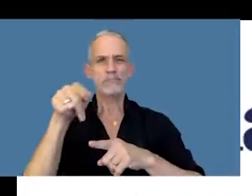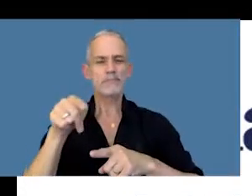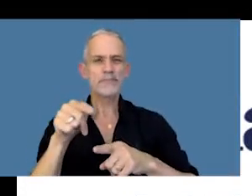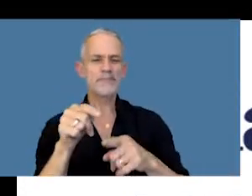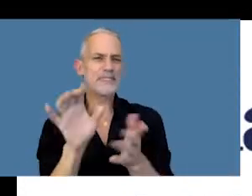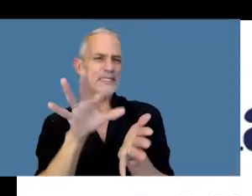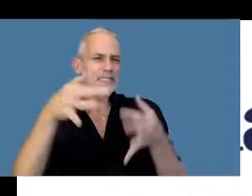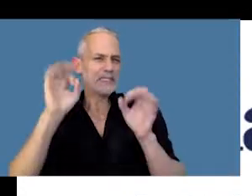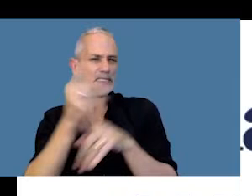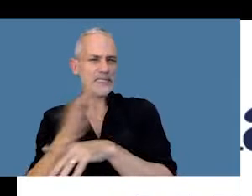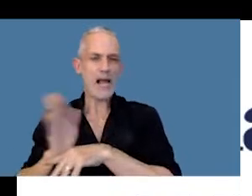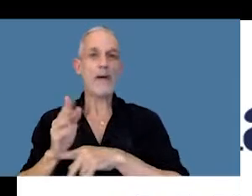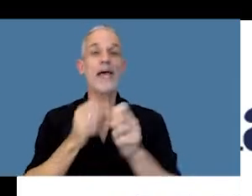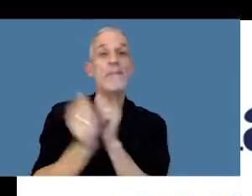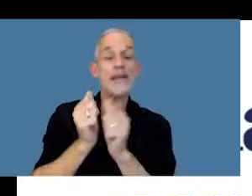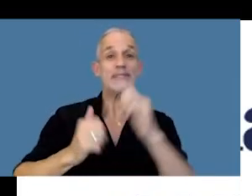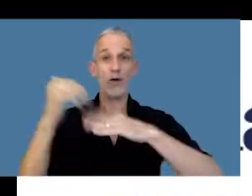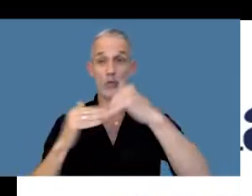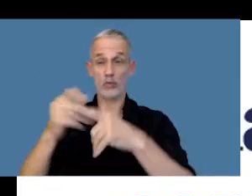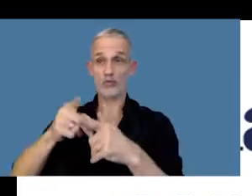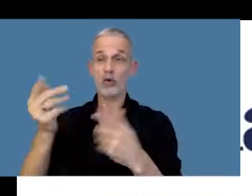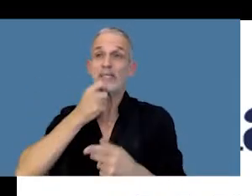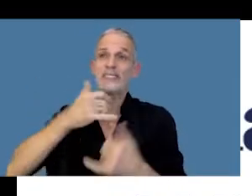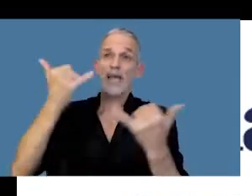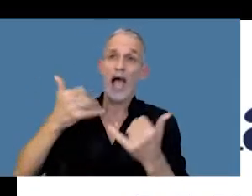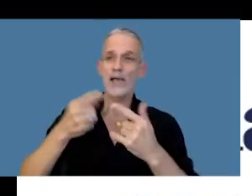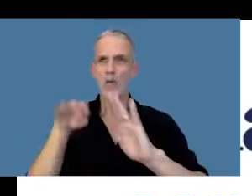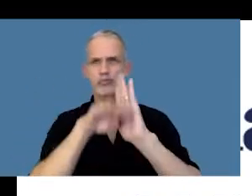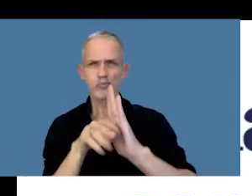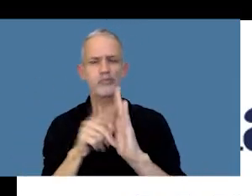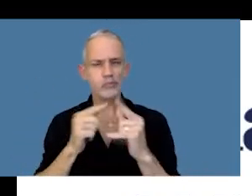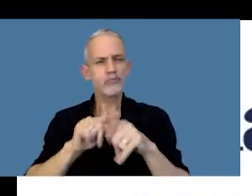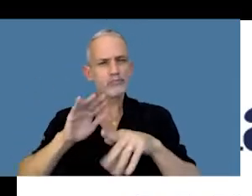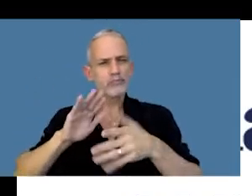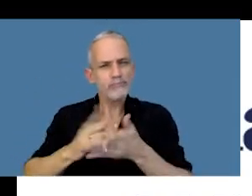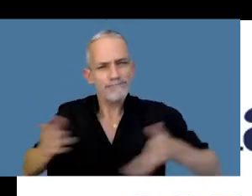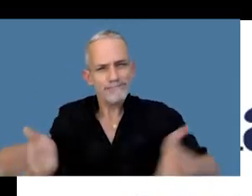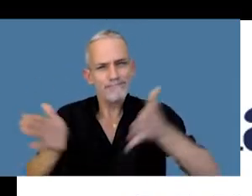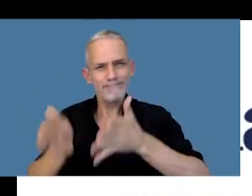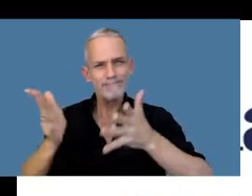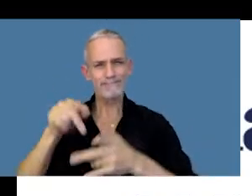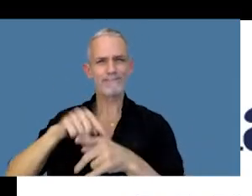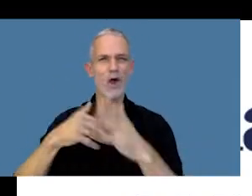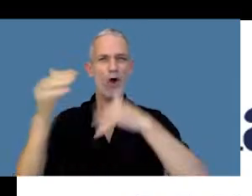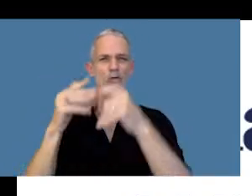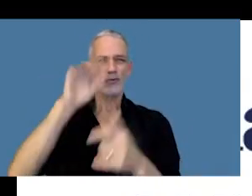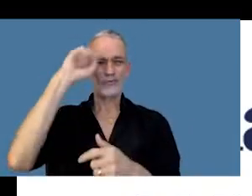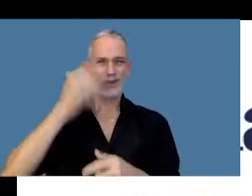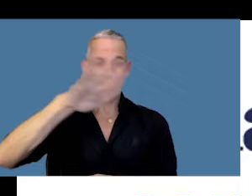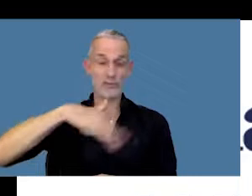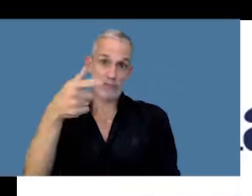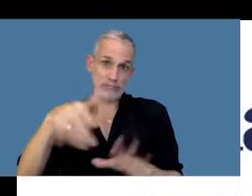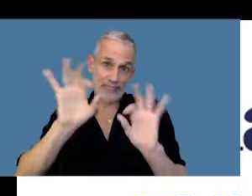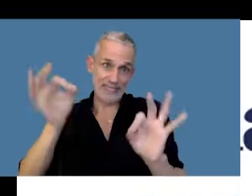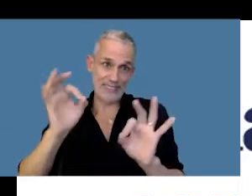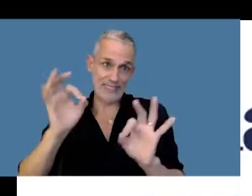caso empresas constructoras que se hayan acogido al régimen de incentivo a la construcción federal, donde, como ustedes saben, tienen